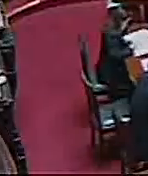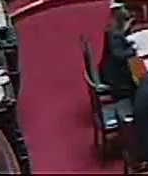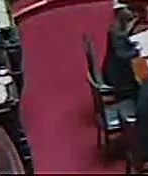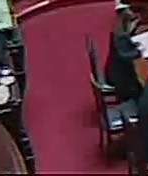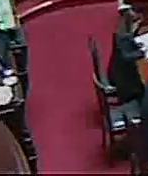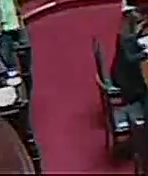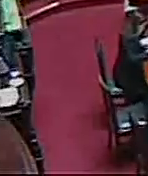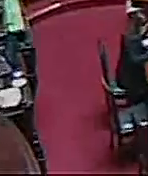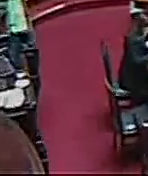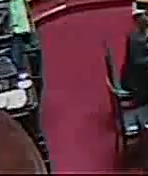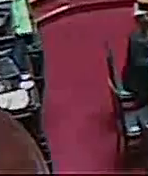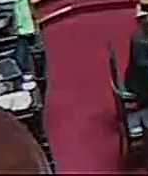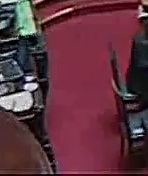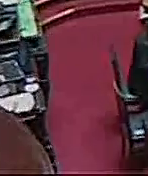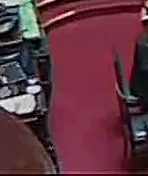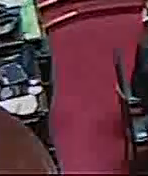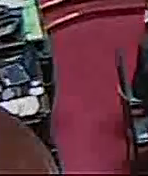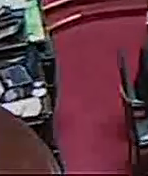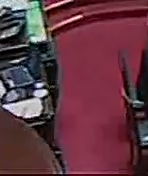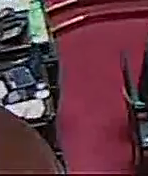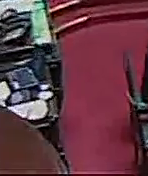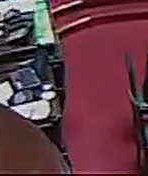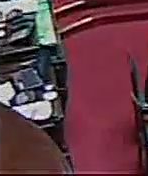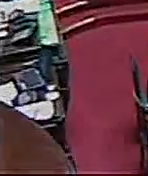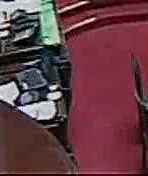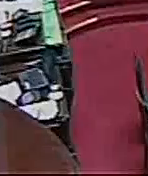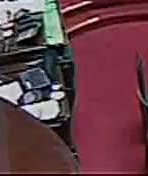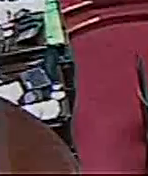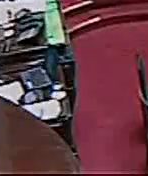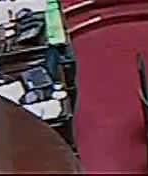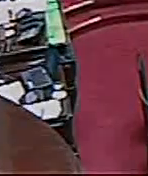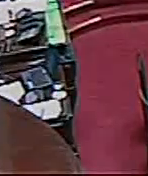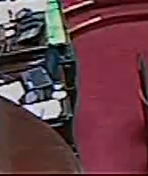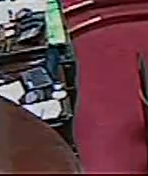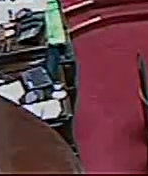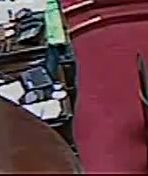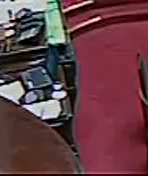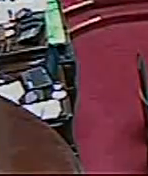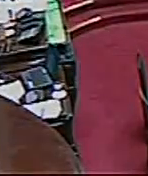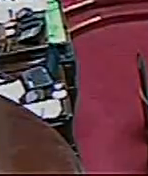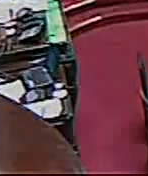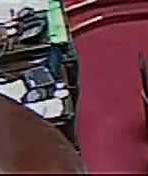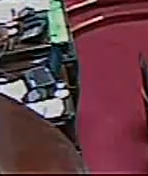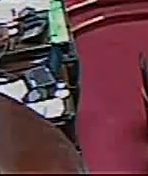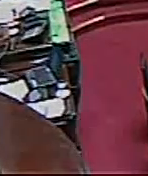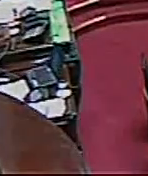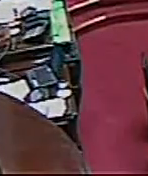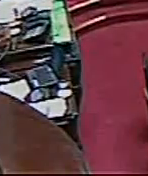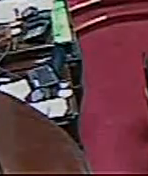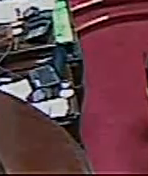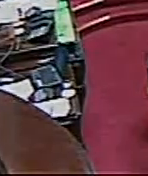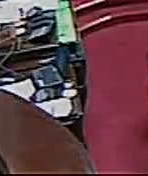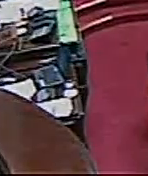14 en 30 negativa. Ponemos a consideración ahora el numeral cuarto. Se está votando.